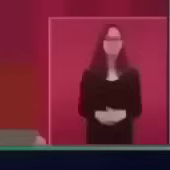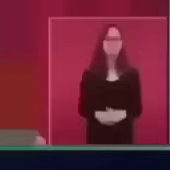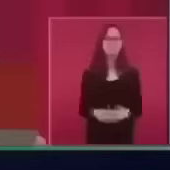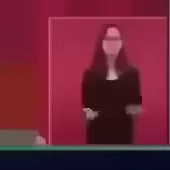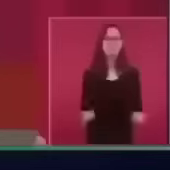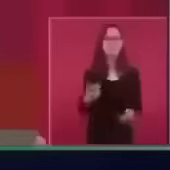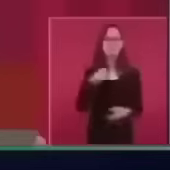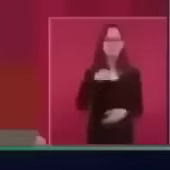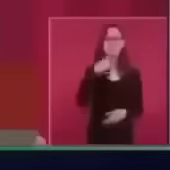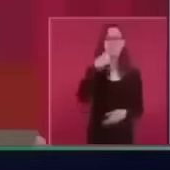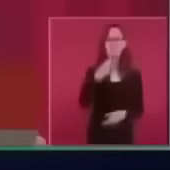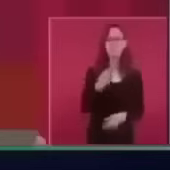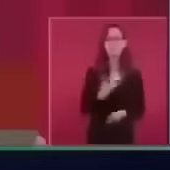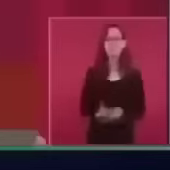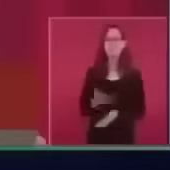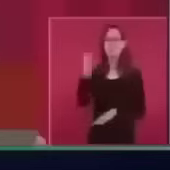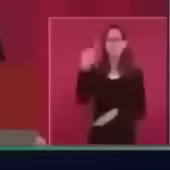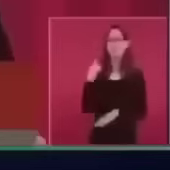hace como un mes